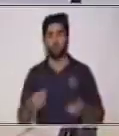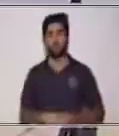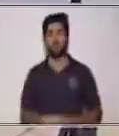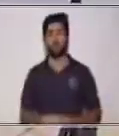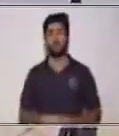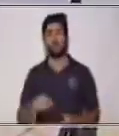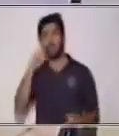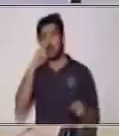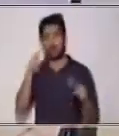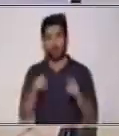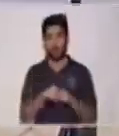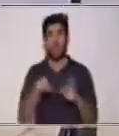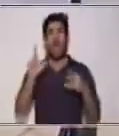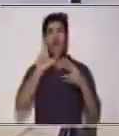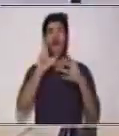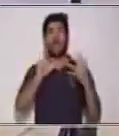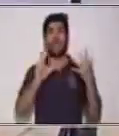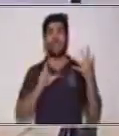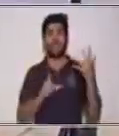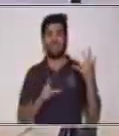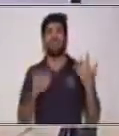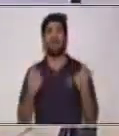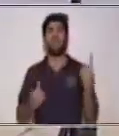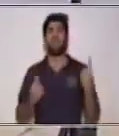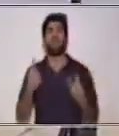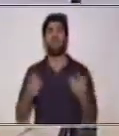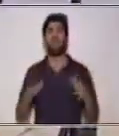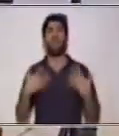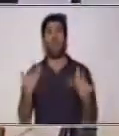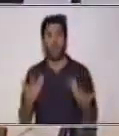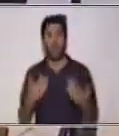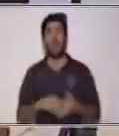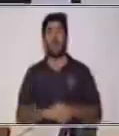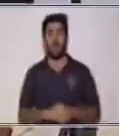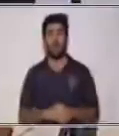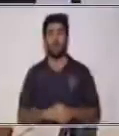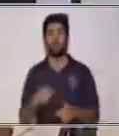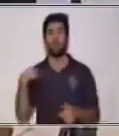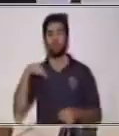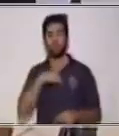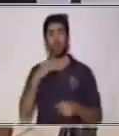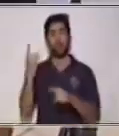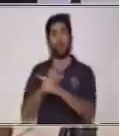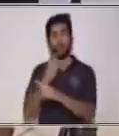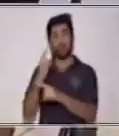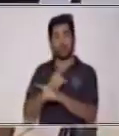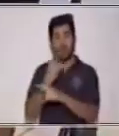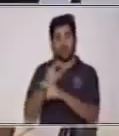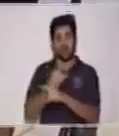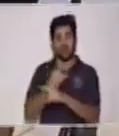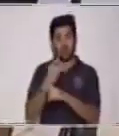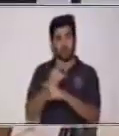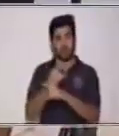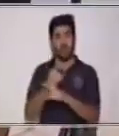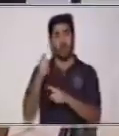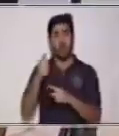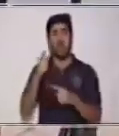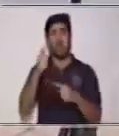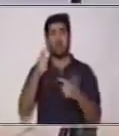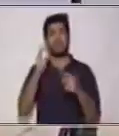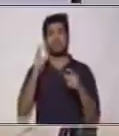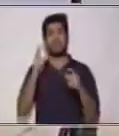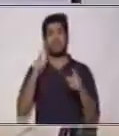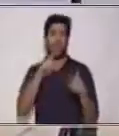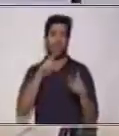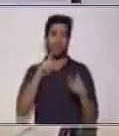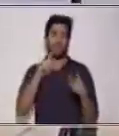También tenemos las características. Dijimos que vamos a utilizar elementos persuasivos y